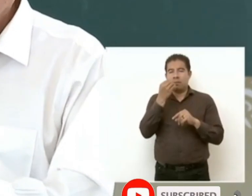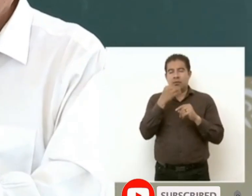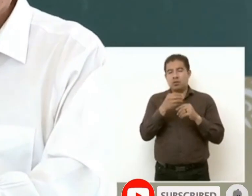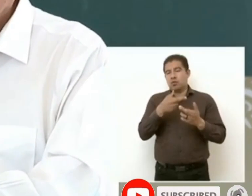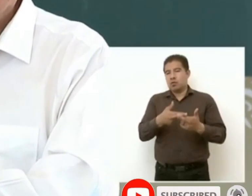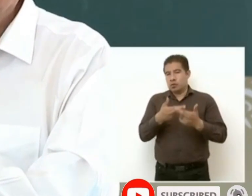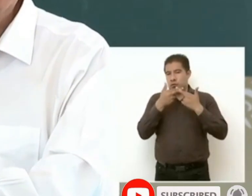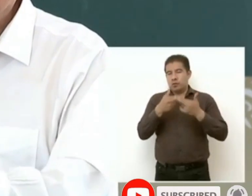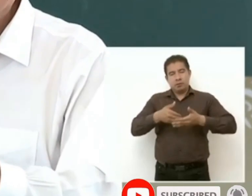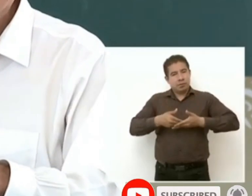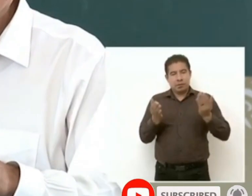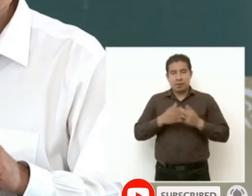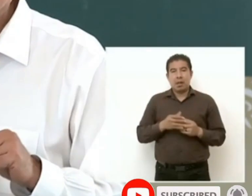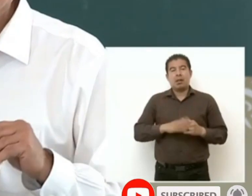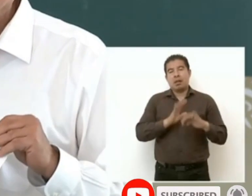mucho.